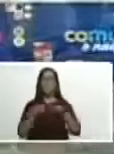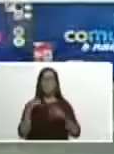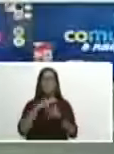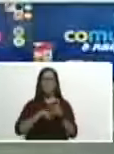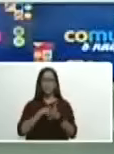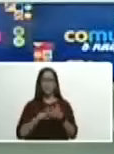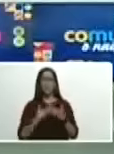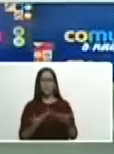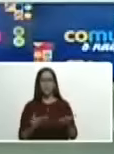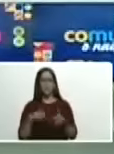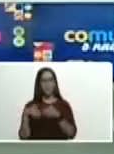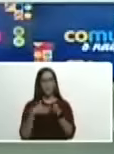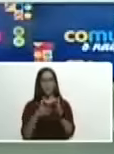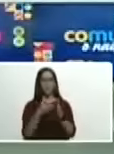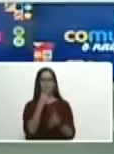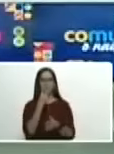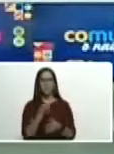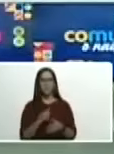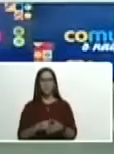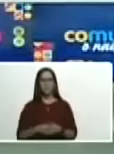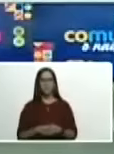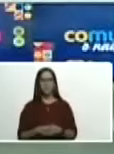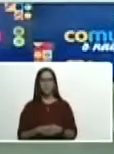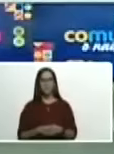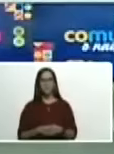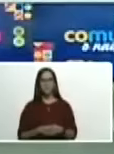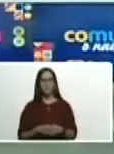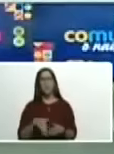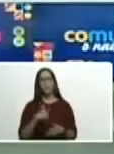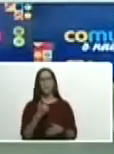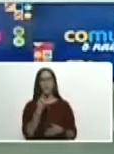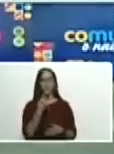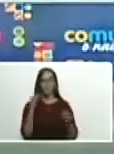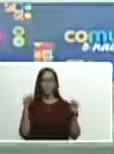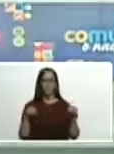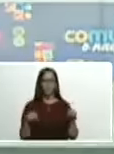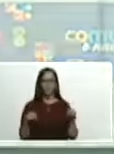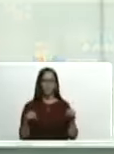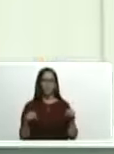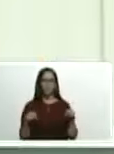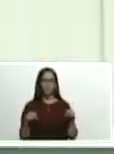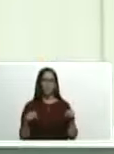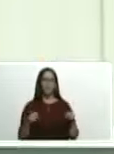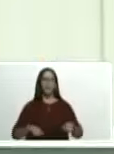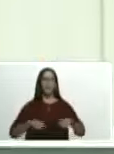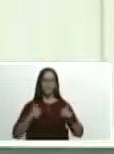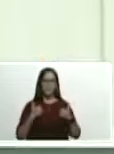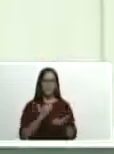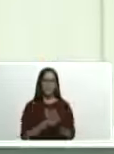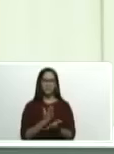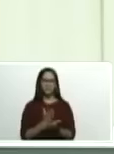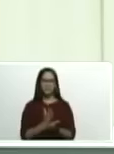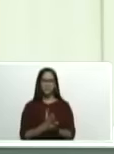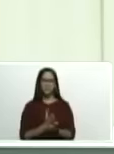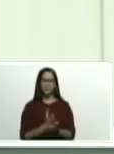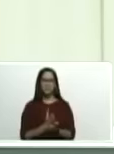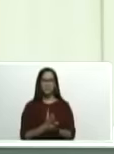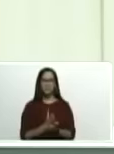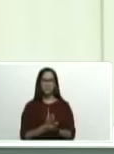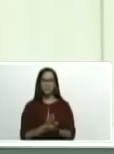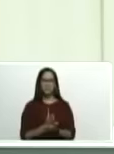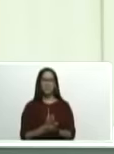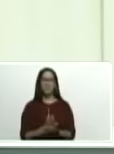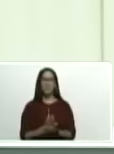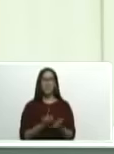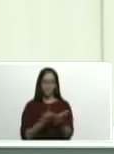el camino recorrido. Y puedo decir hoy, más que nunca, hemos